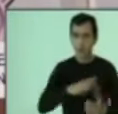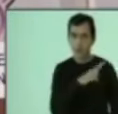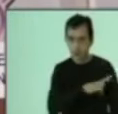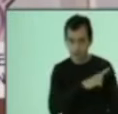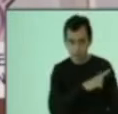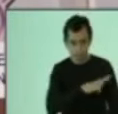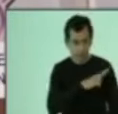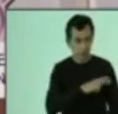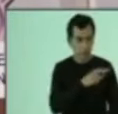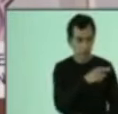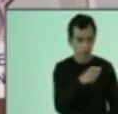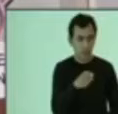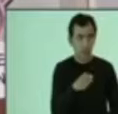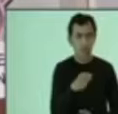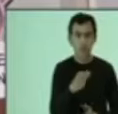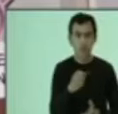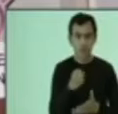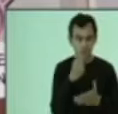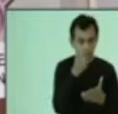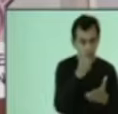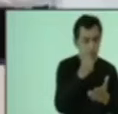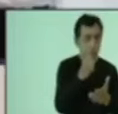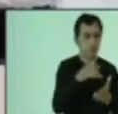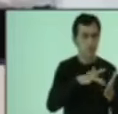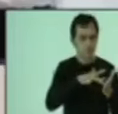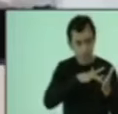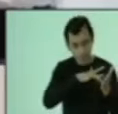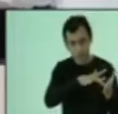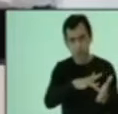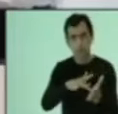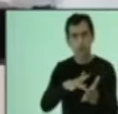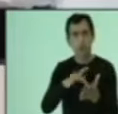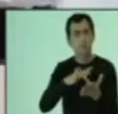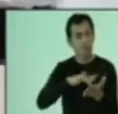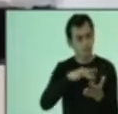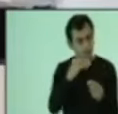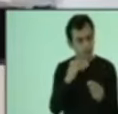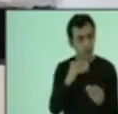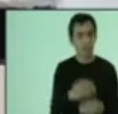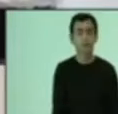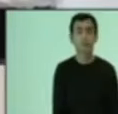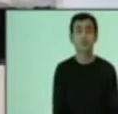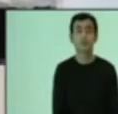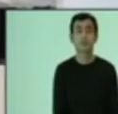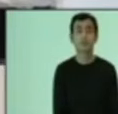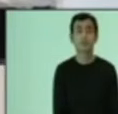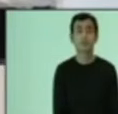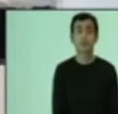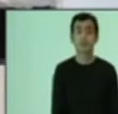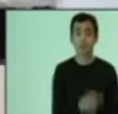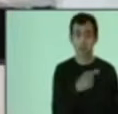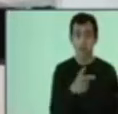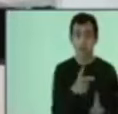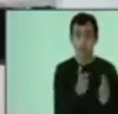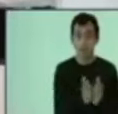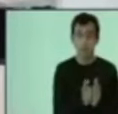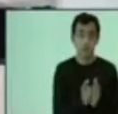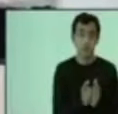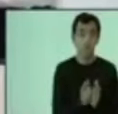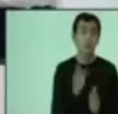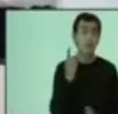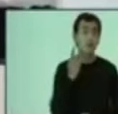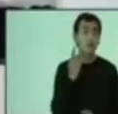municipal para llevar incentivos agrícolas de manera anual a todos. Muchas gracias. Candidato, toca el turno a la abanderada de Todos por